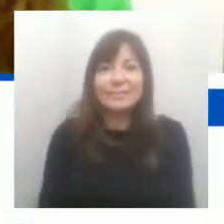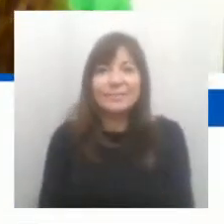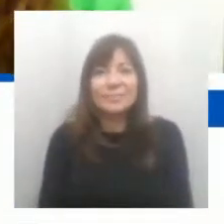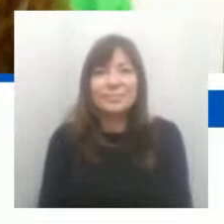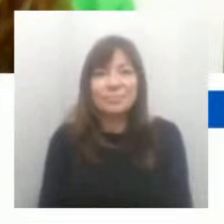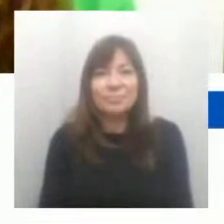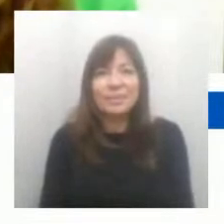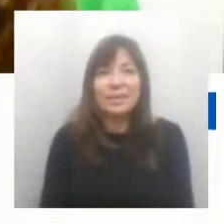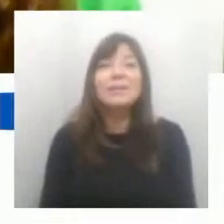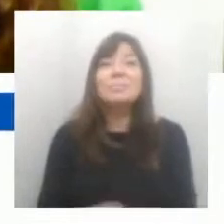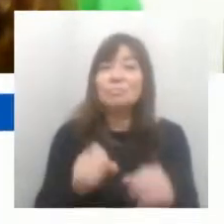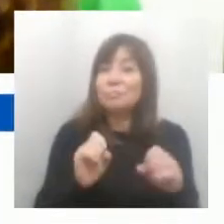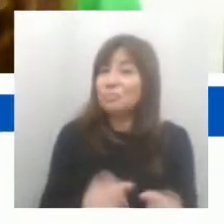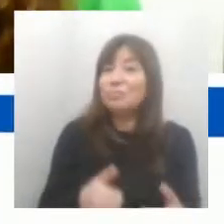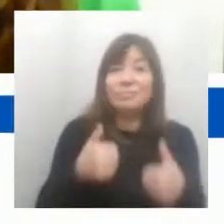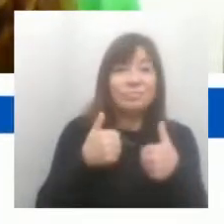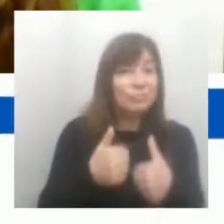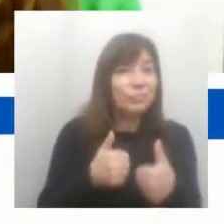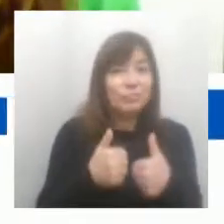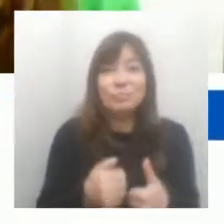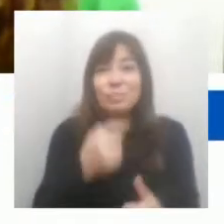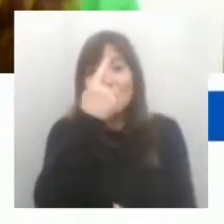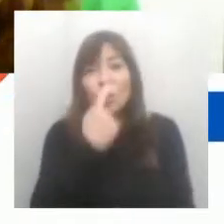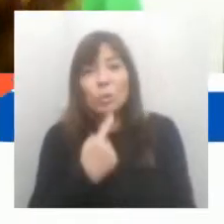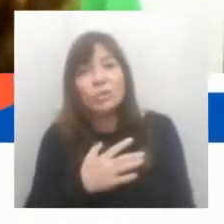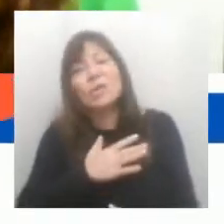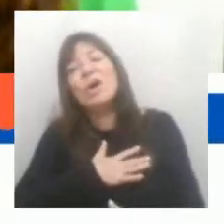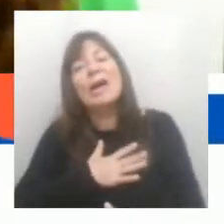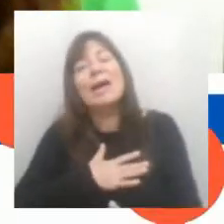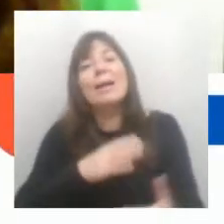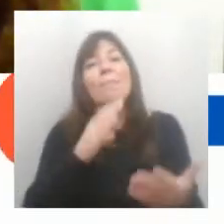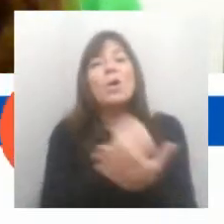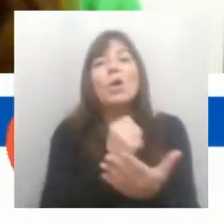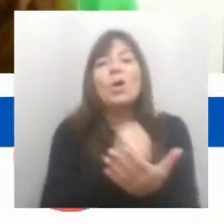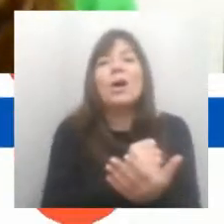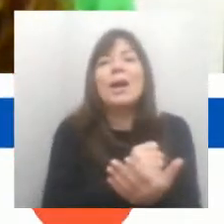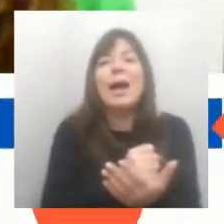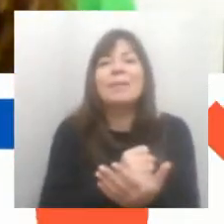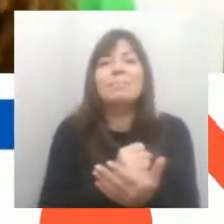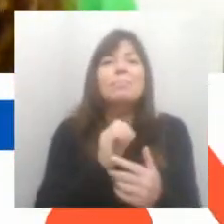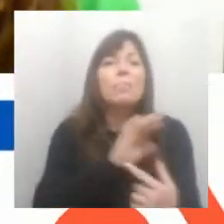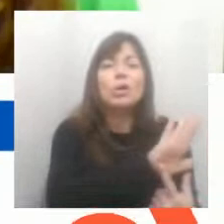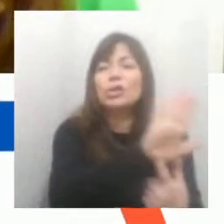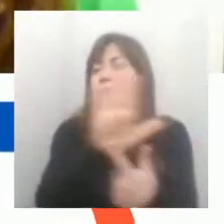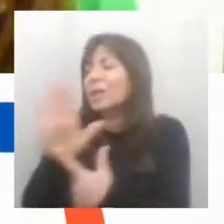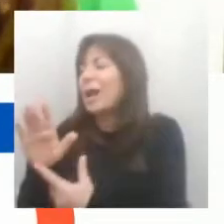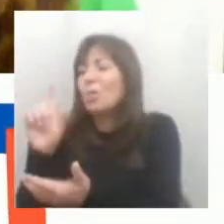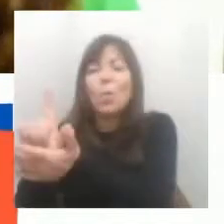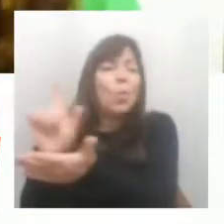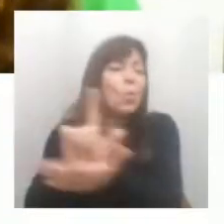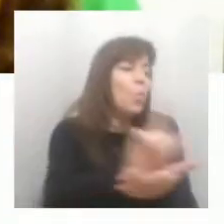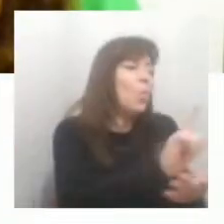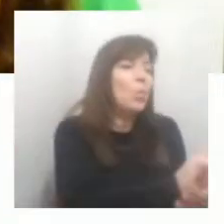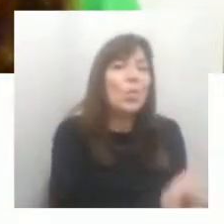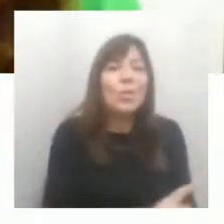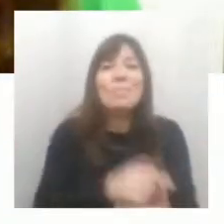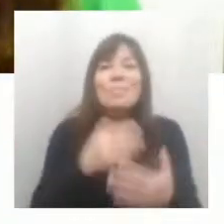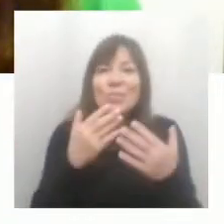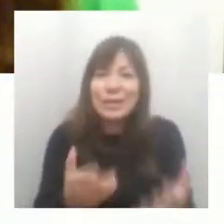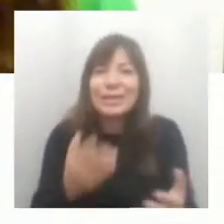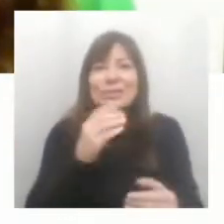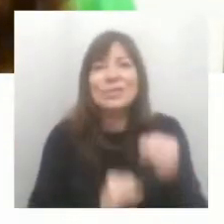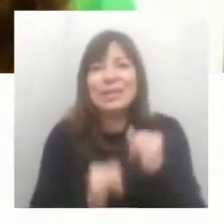Por supuesto, nosotros como museo queremos llegar a todos los lugares posibles y por eso estamos también en estas instancias